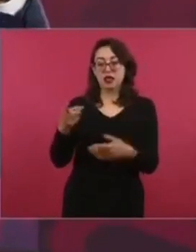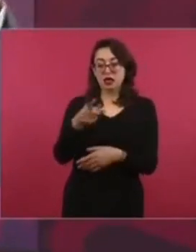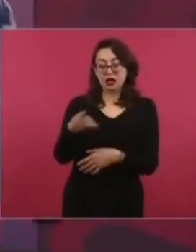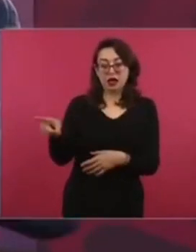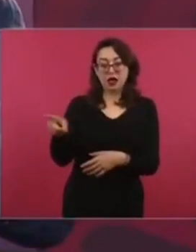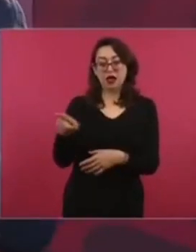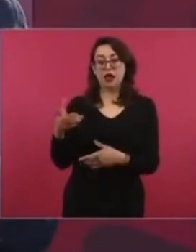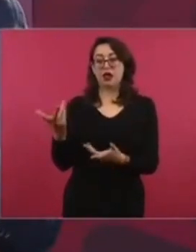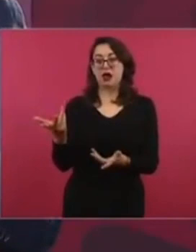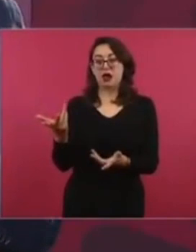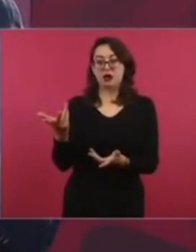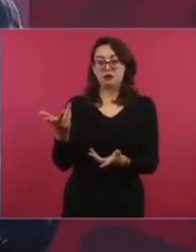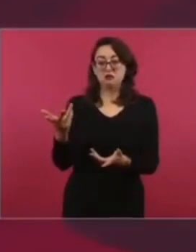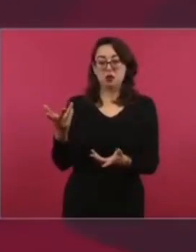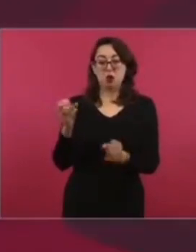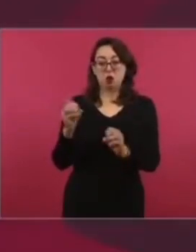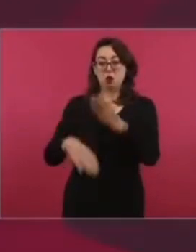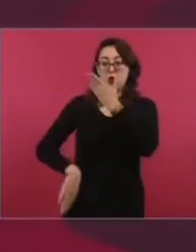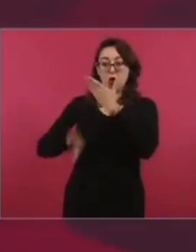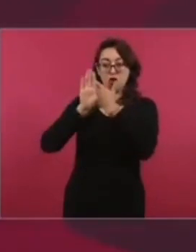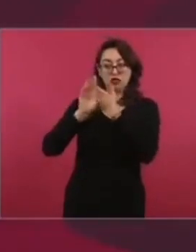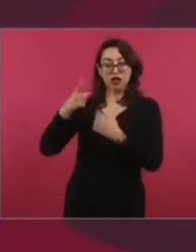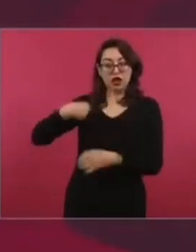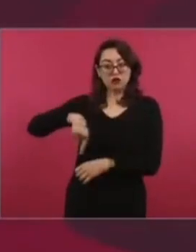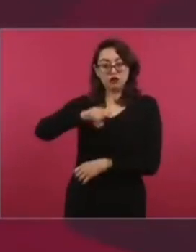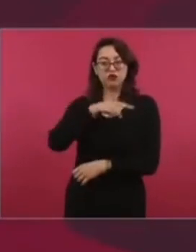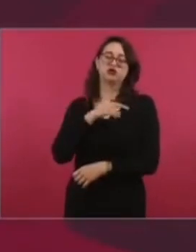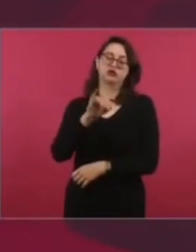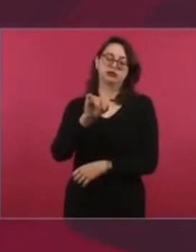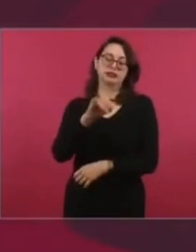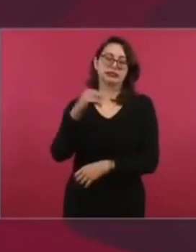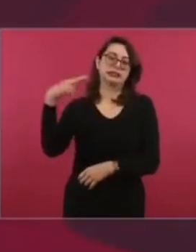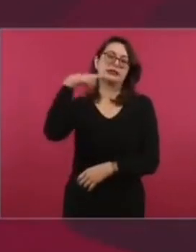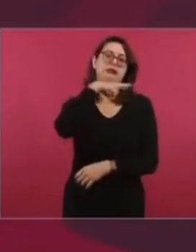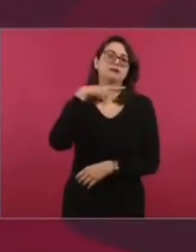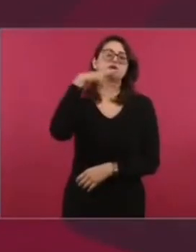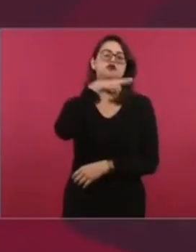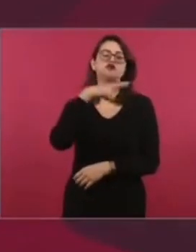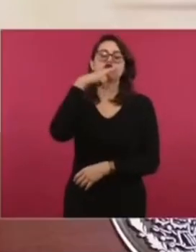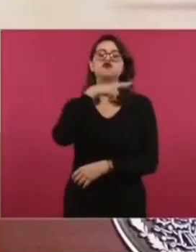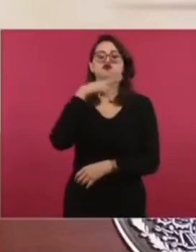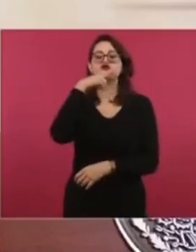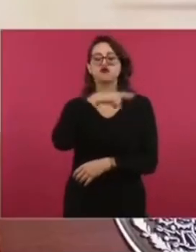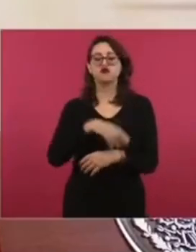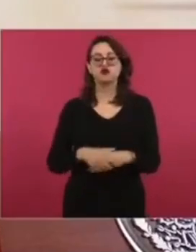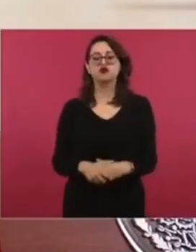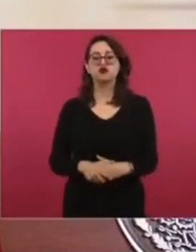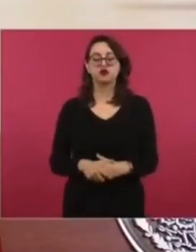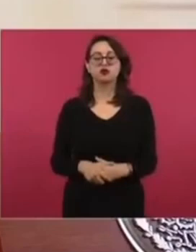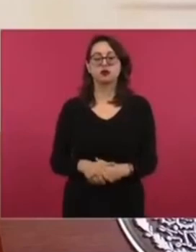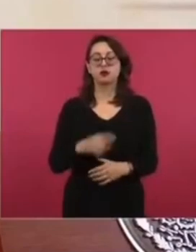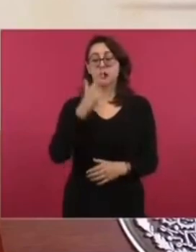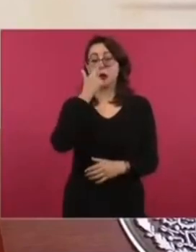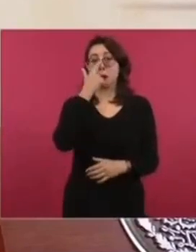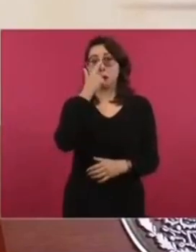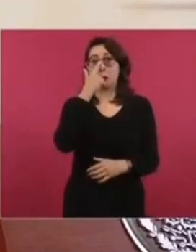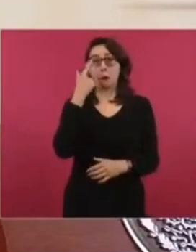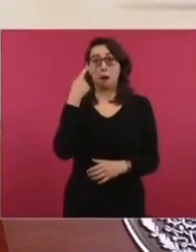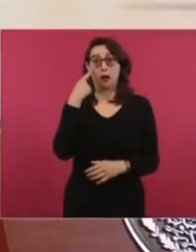porque está en contra de nosotros es son procesos distintos